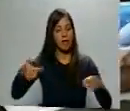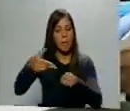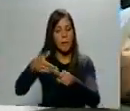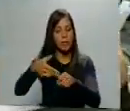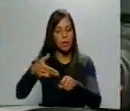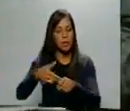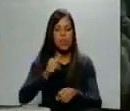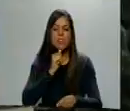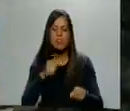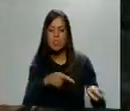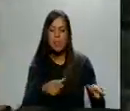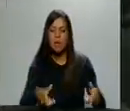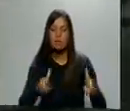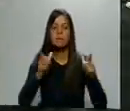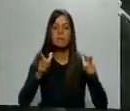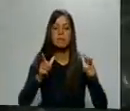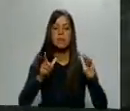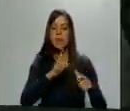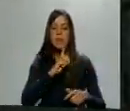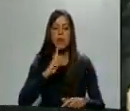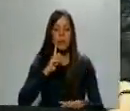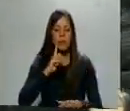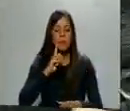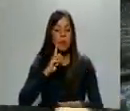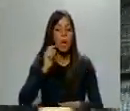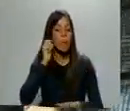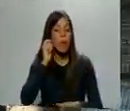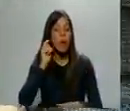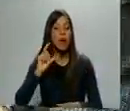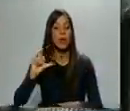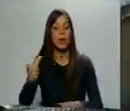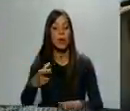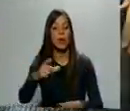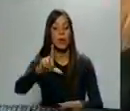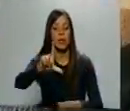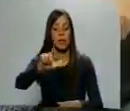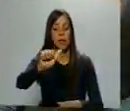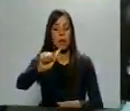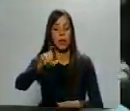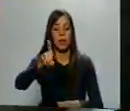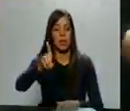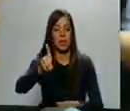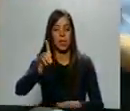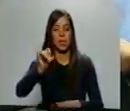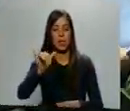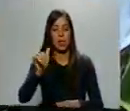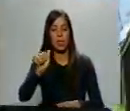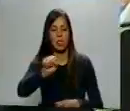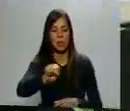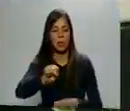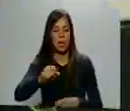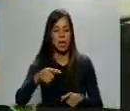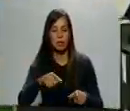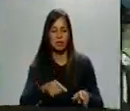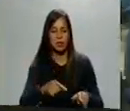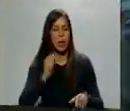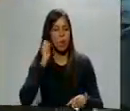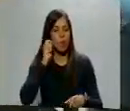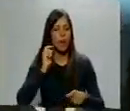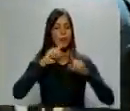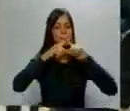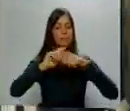es, Gladys Parada, en ese momento gerente de mercadeo interno de PDVSA,